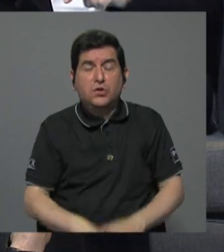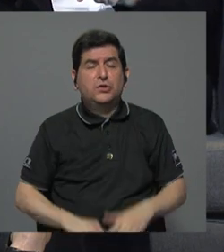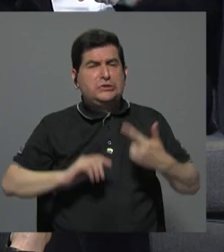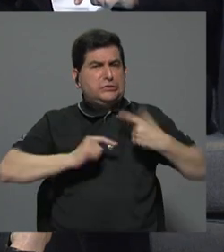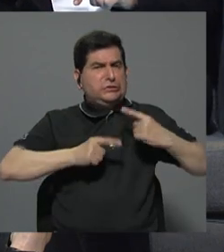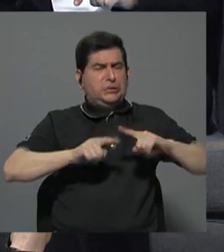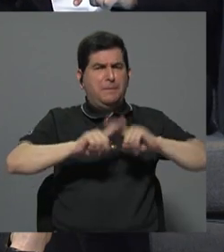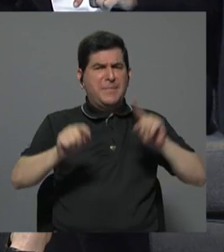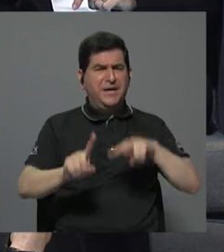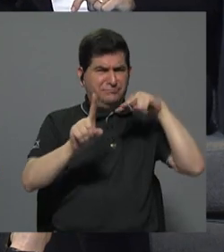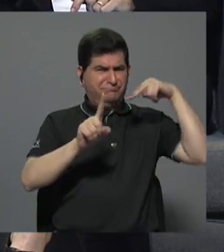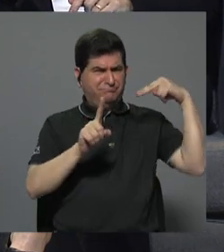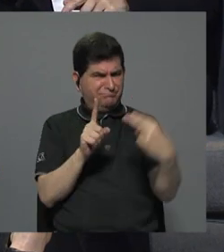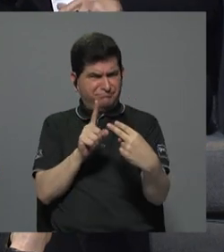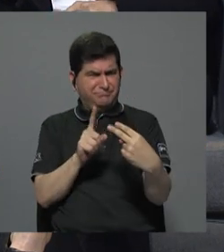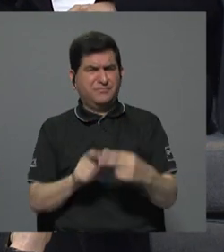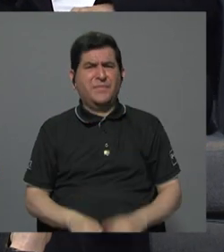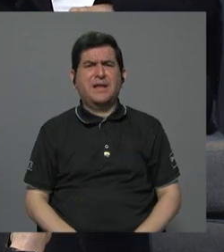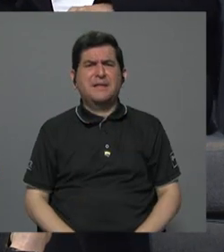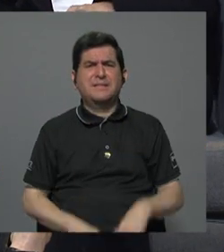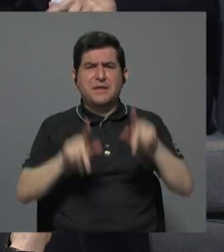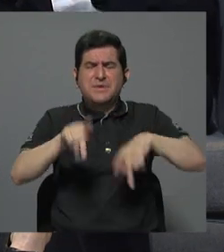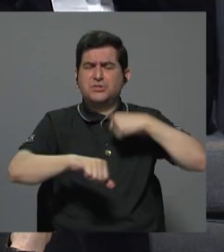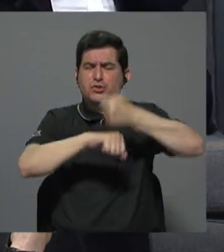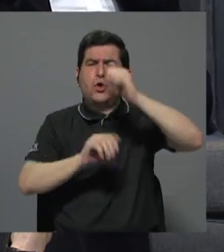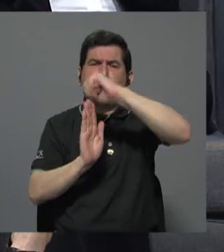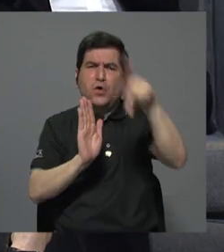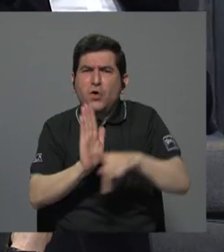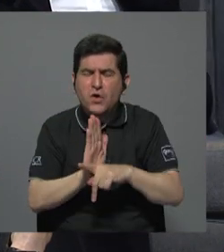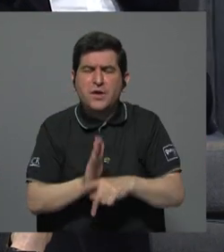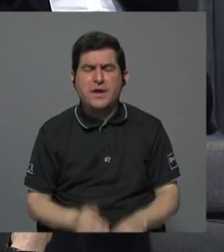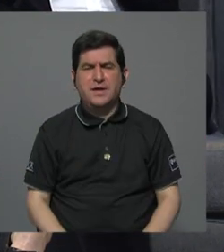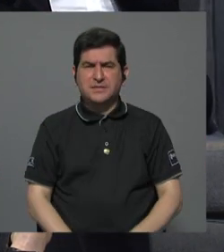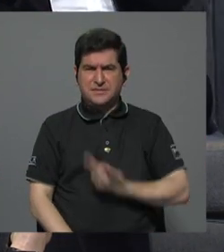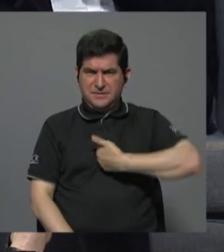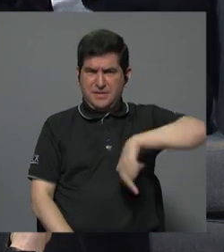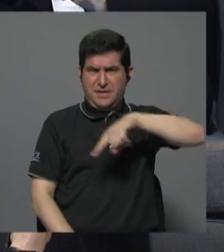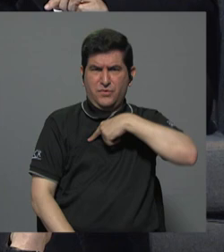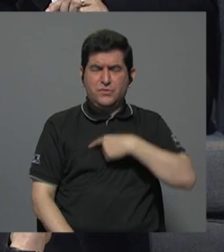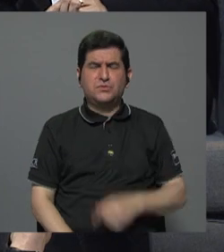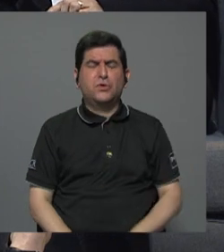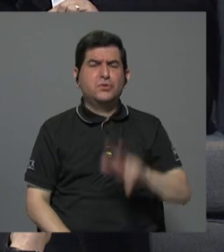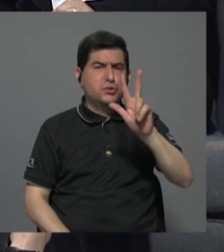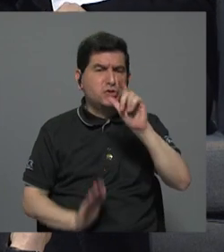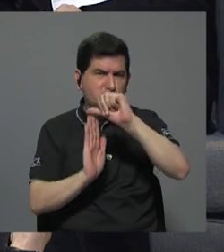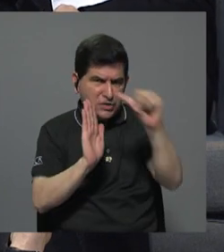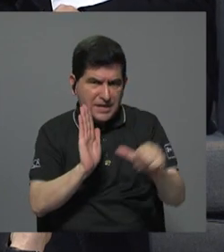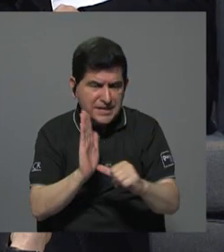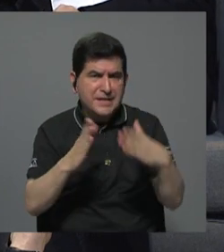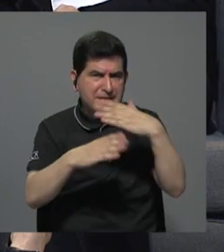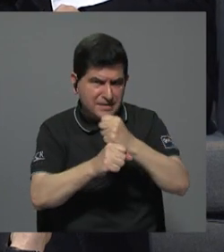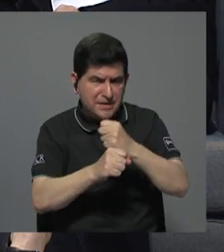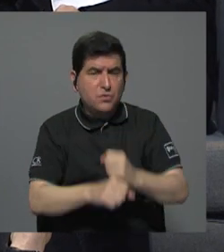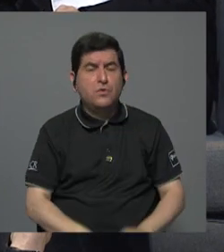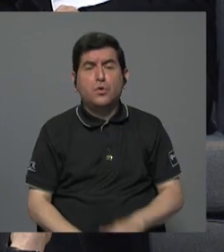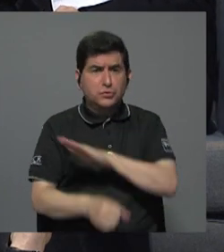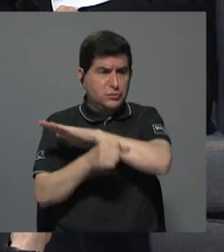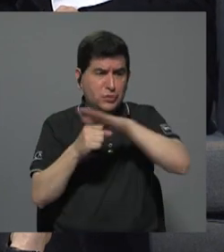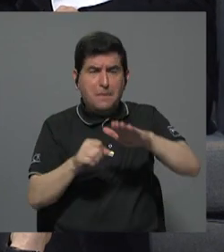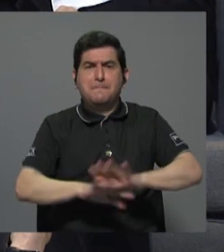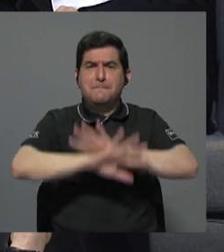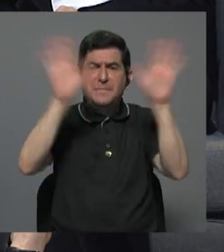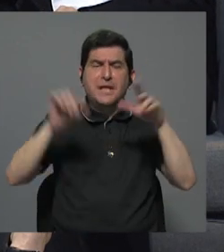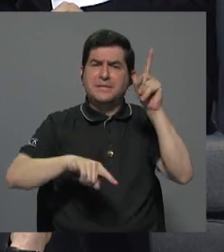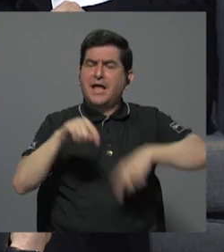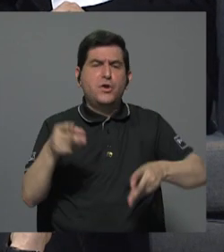operó la visión de aquellos constituyentes que generaron nuestra constitución en esos tres artículos habían sido totalmente claros